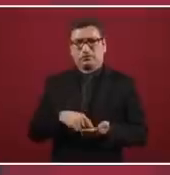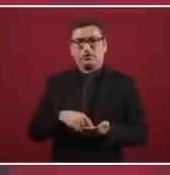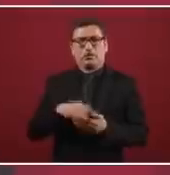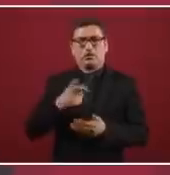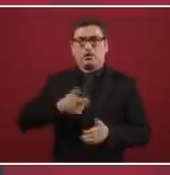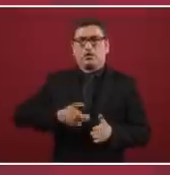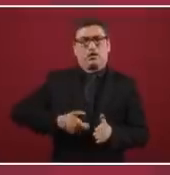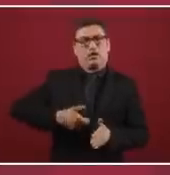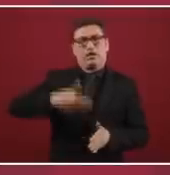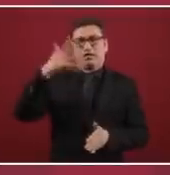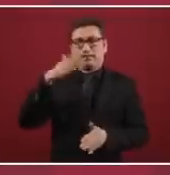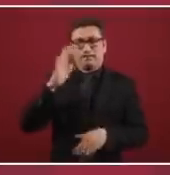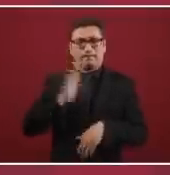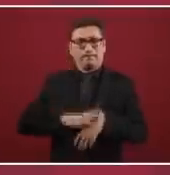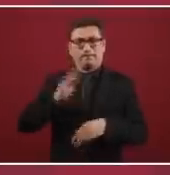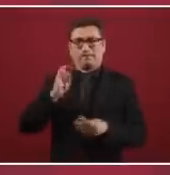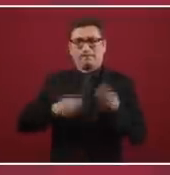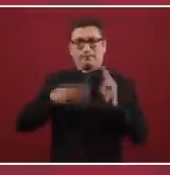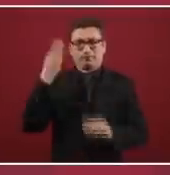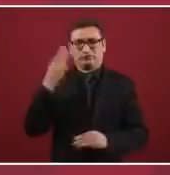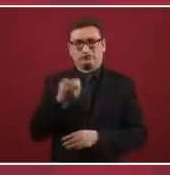más cara del mundo.